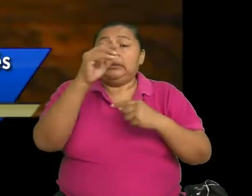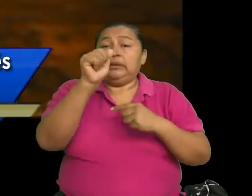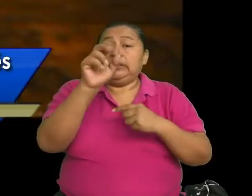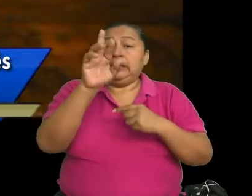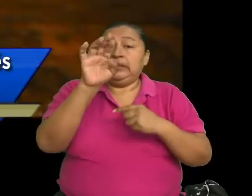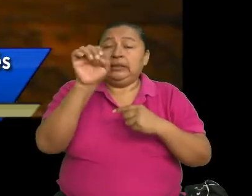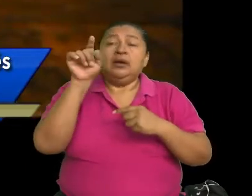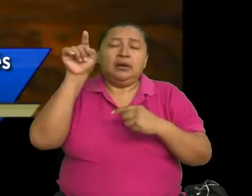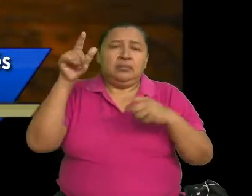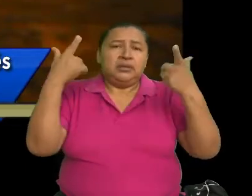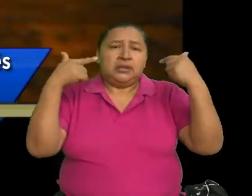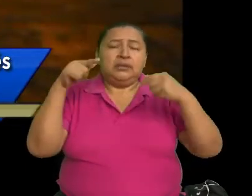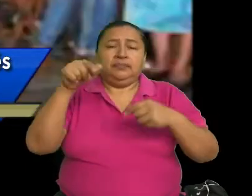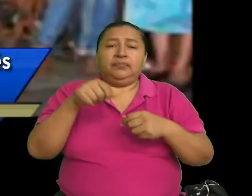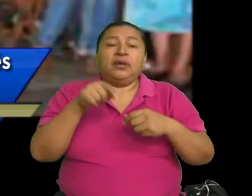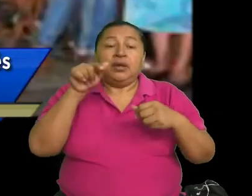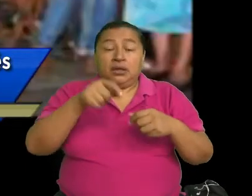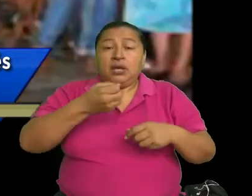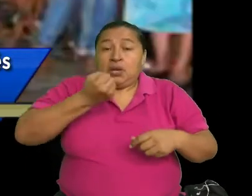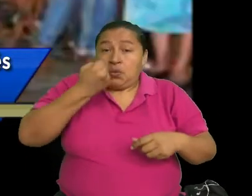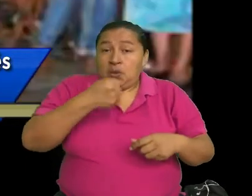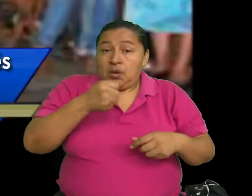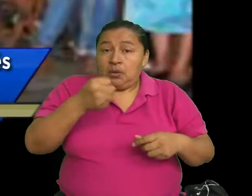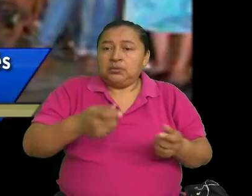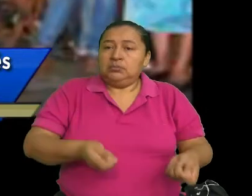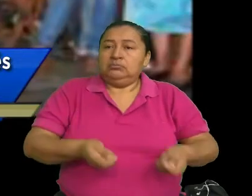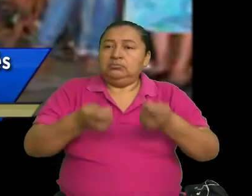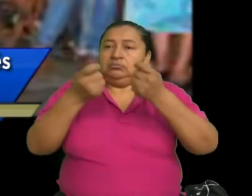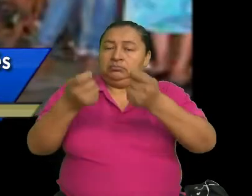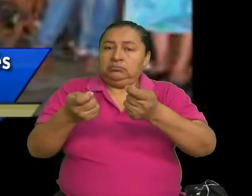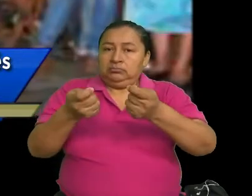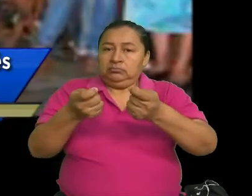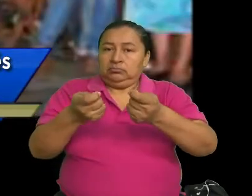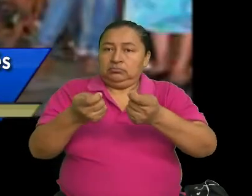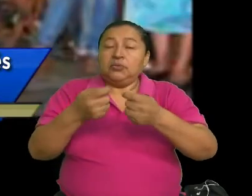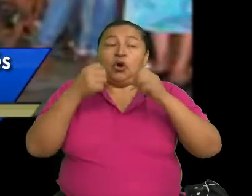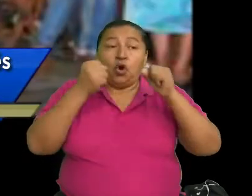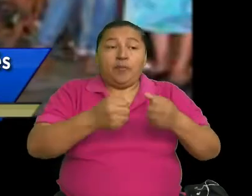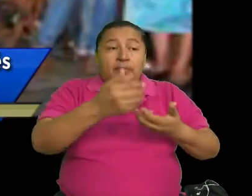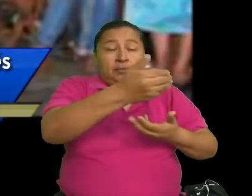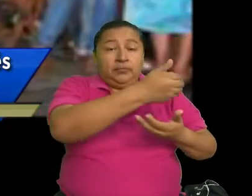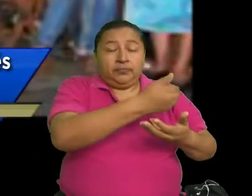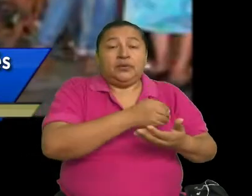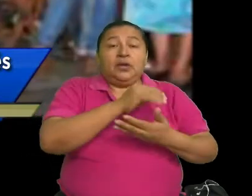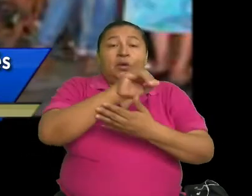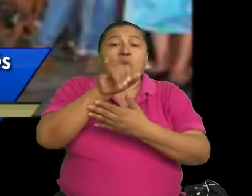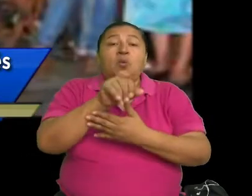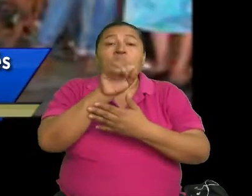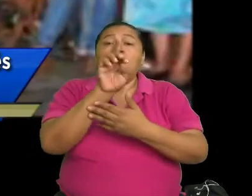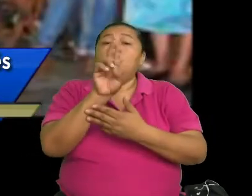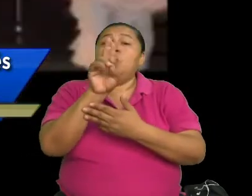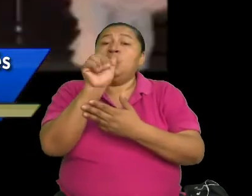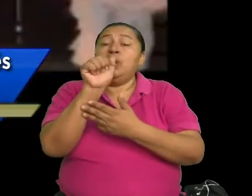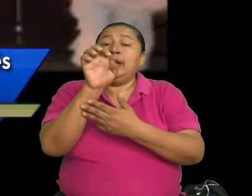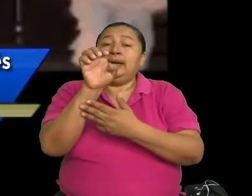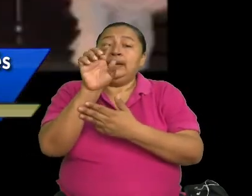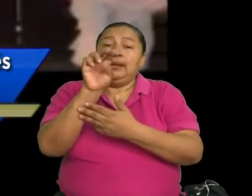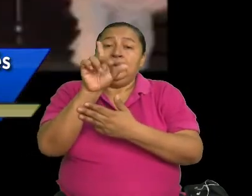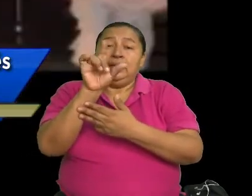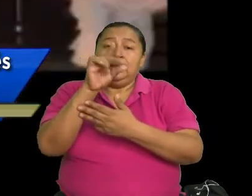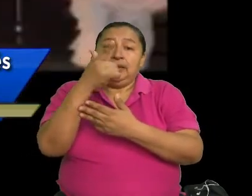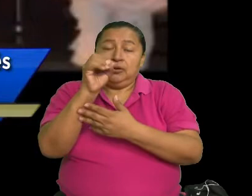ruinas en Masaya. Ahí el huehuense fue entregado. El recopilador prácticamente es Juan Eligio de la Rocha, un